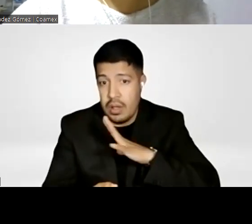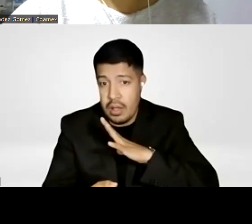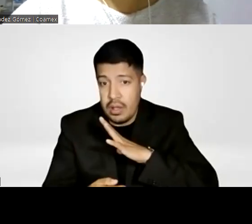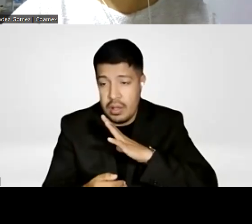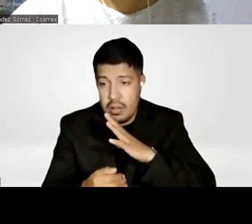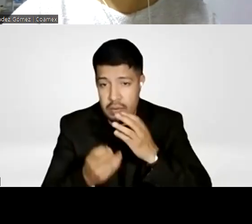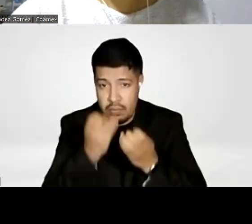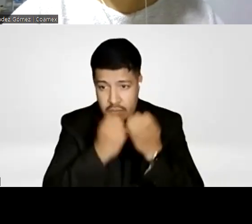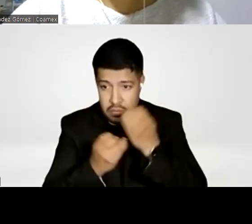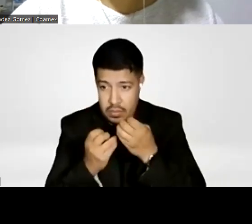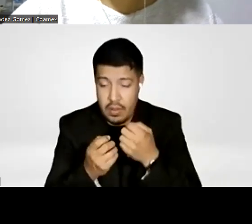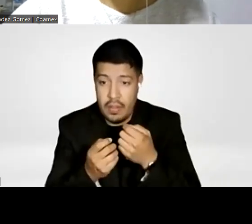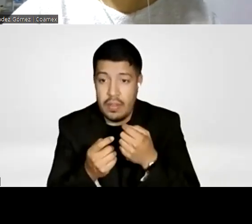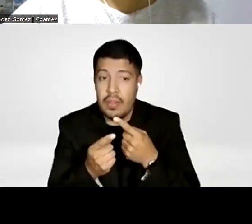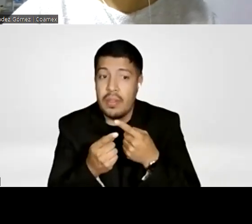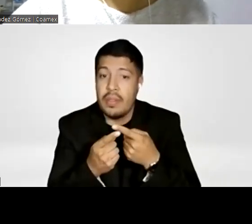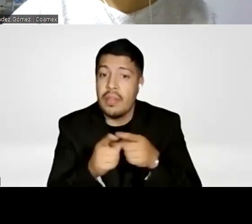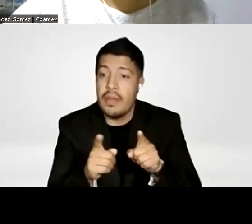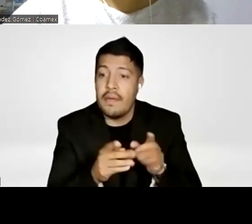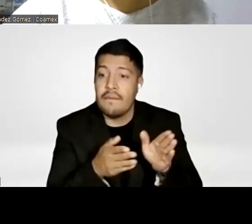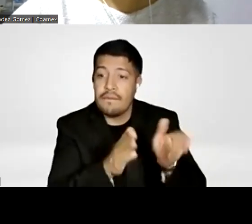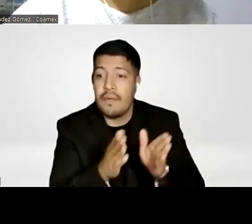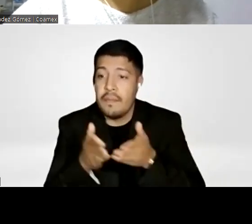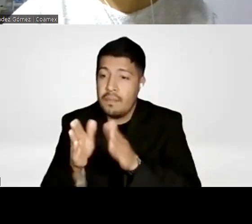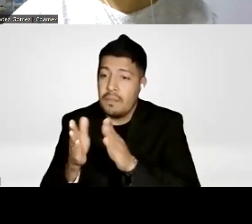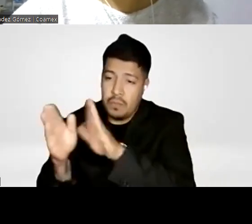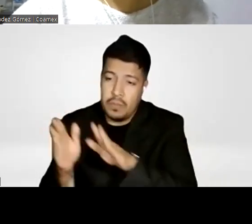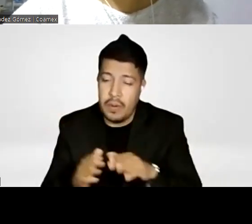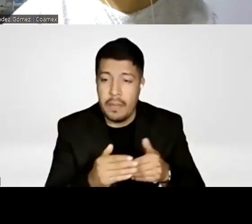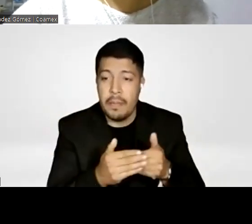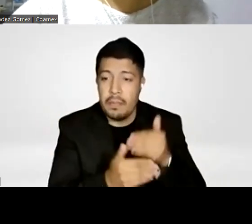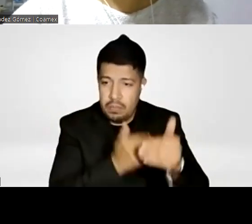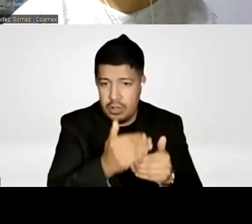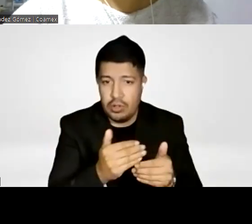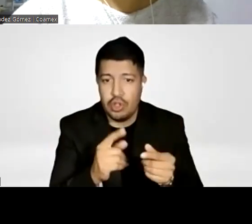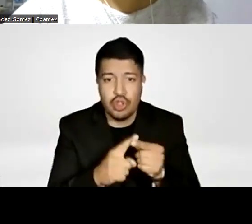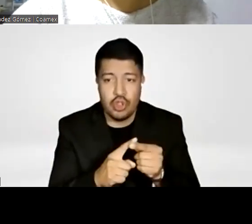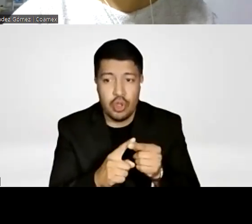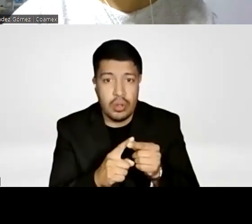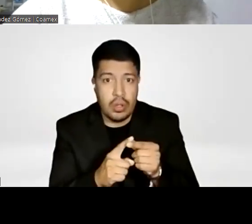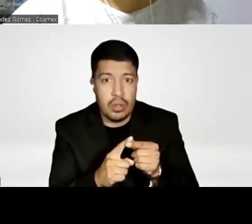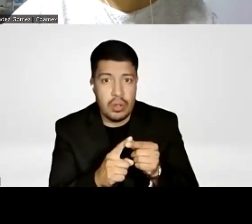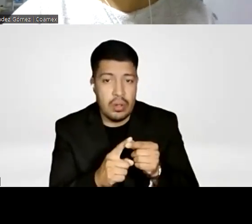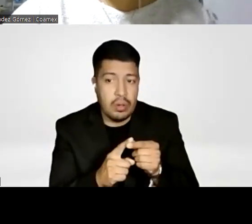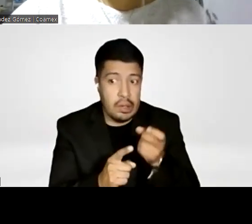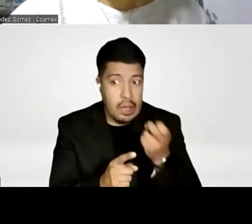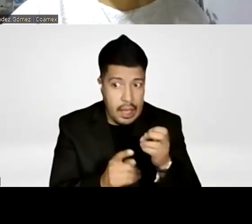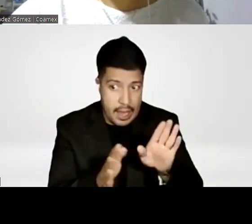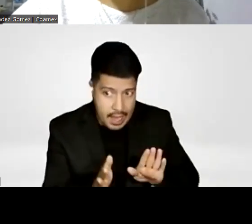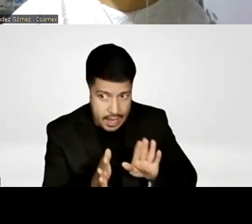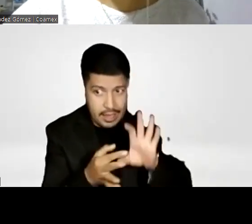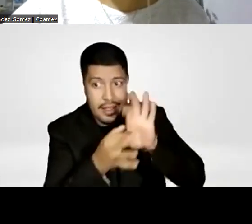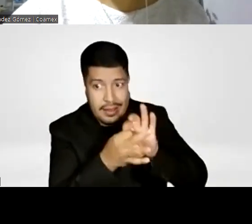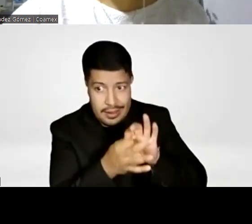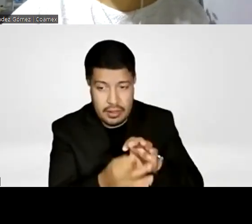permite seguir una serie de pasos para ver por dónde es, porque si es esto y por qué no esto otro. Las mismas